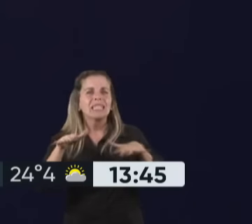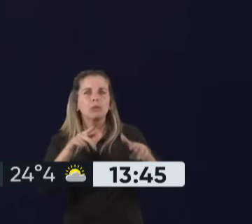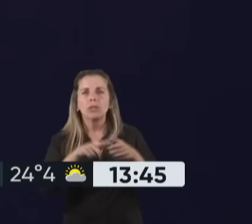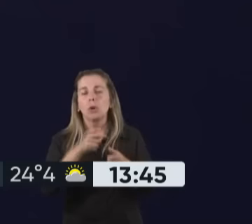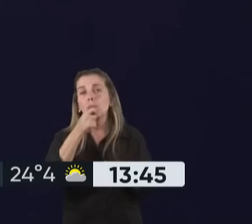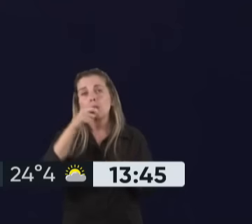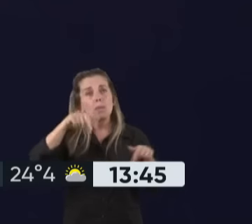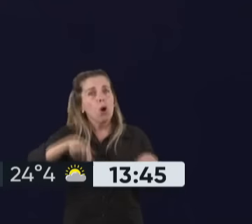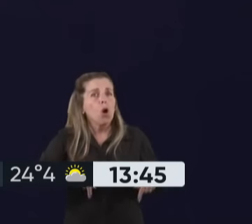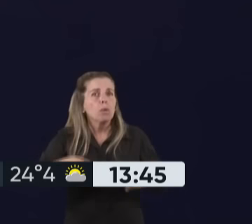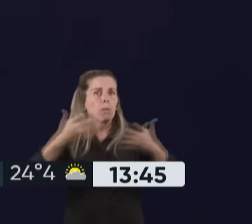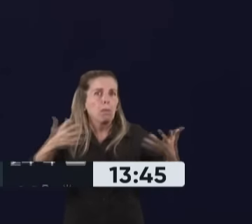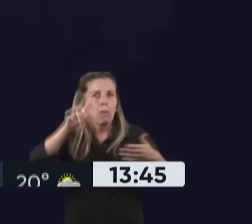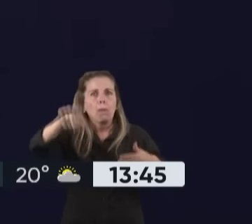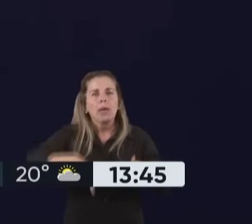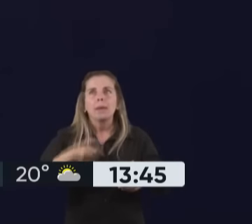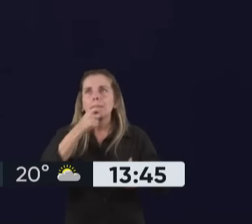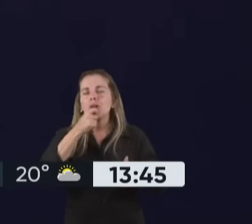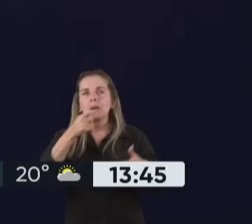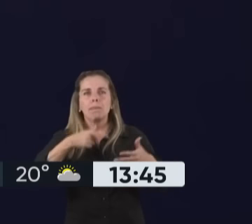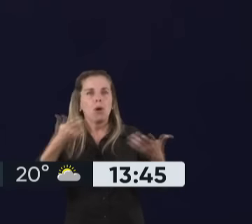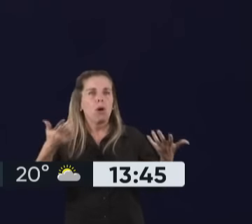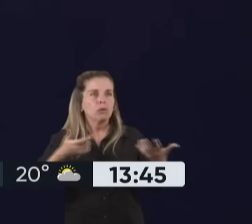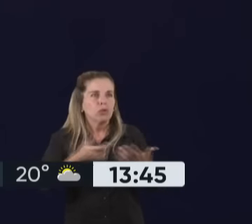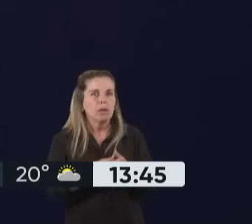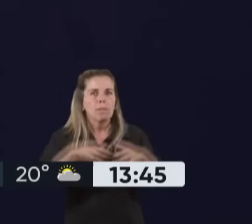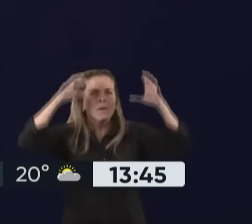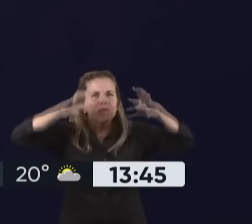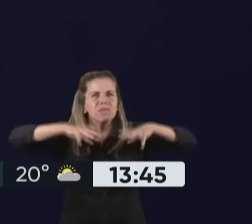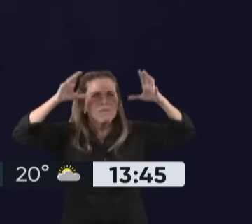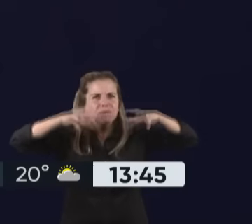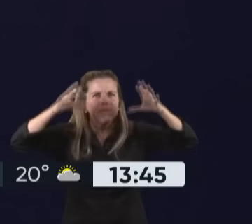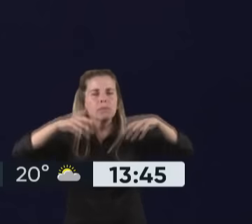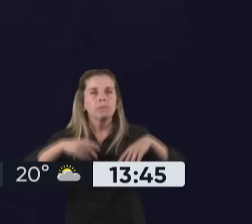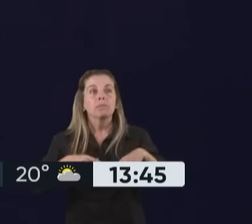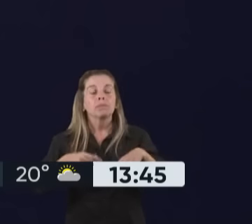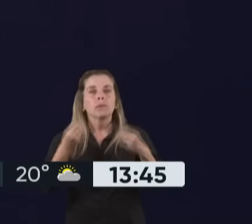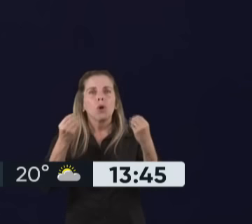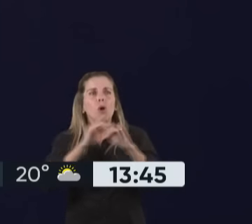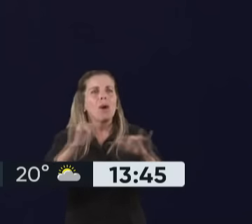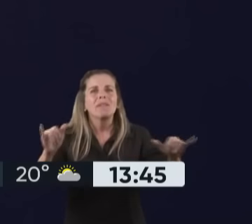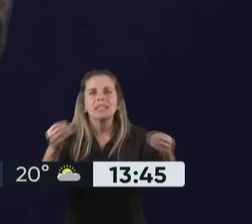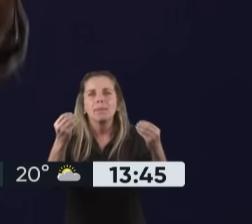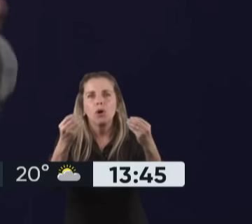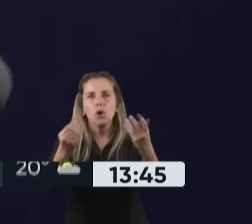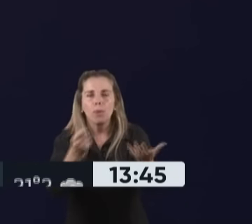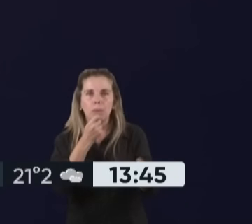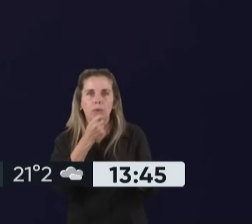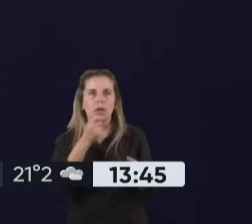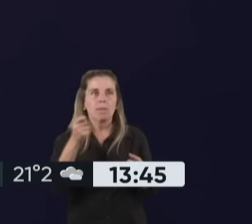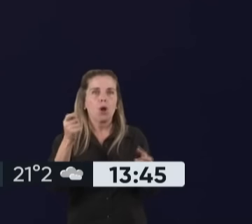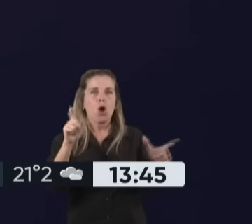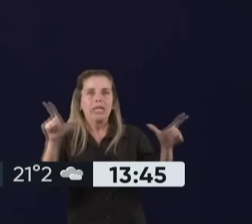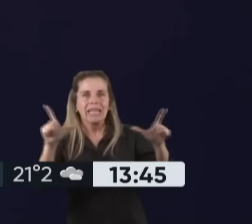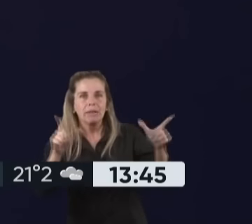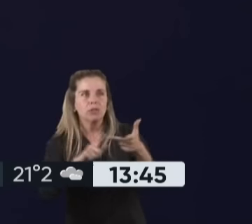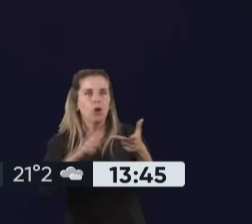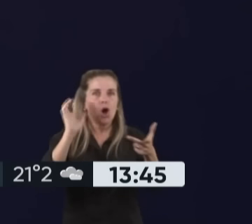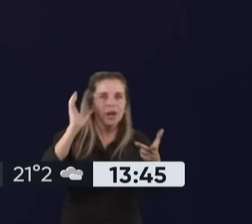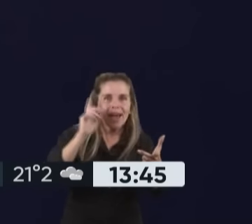nosotros tenemos una catástrofe y tenemos que avisar por los medios de comunicación, que muy